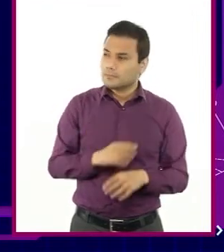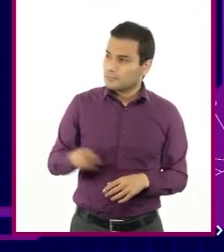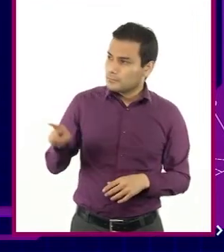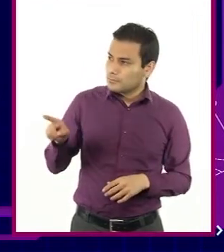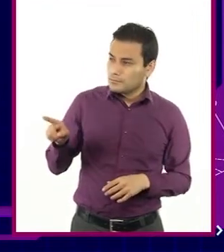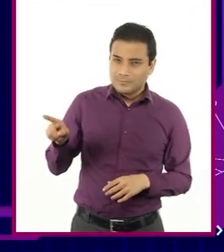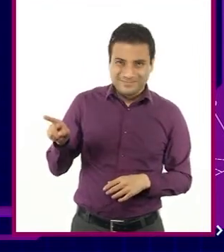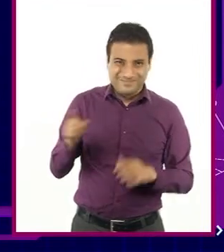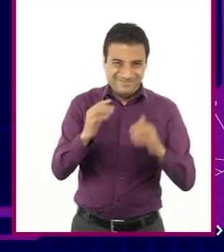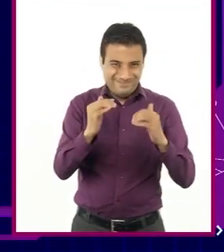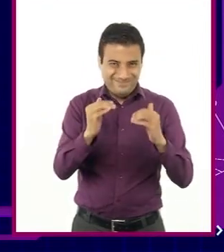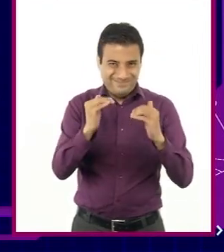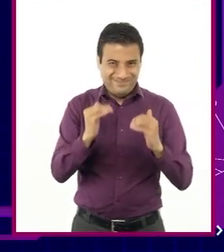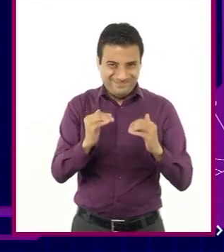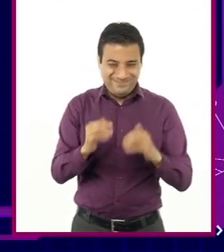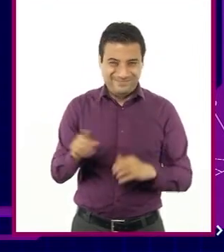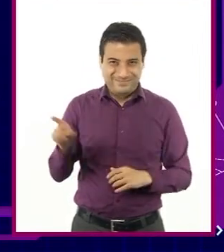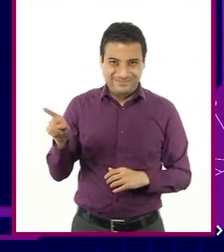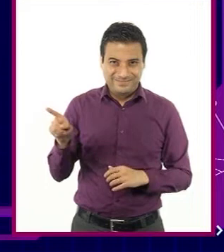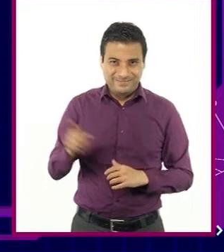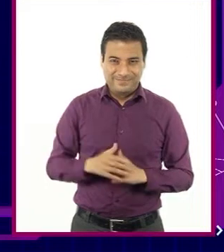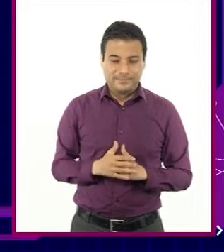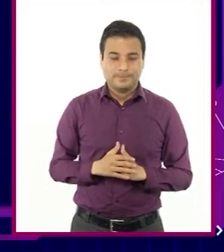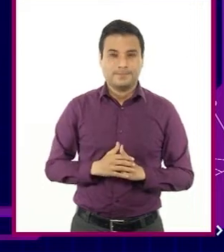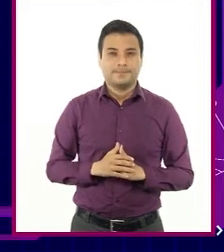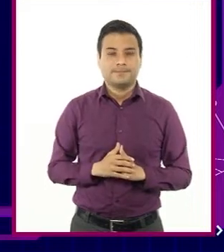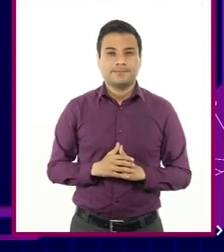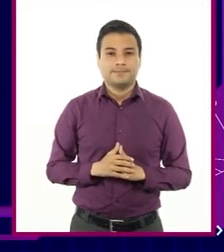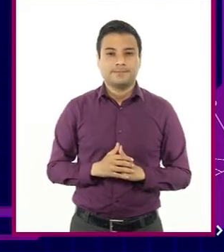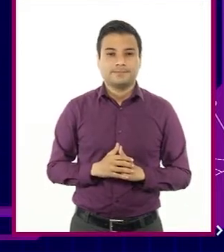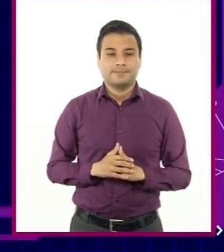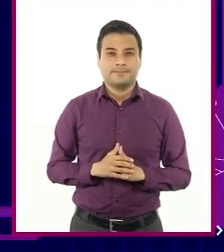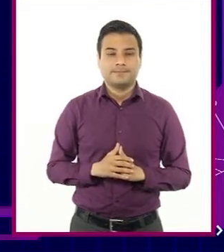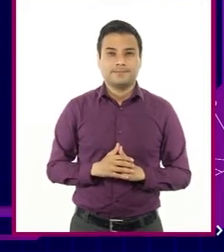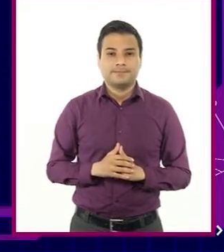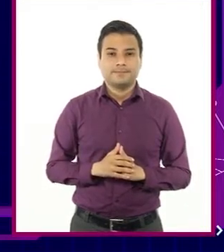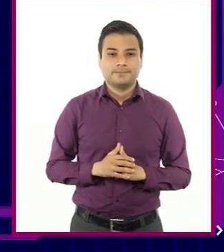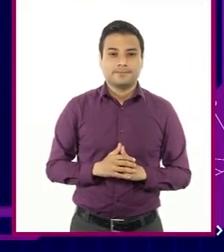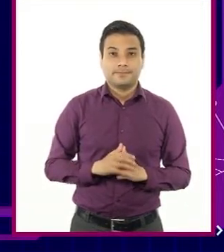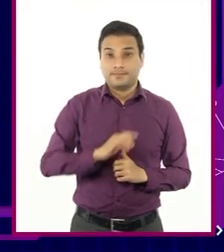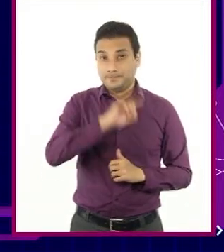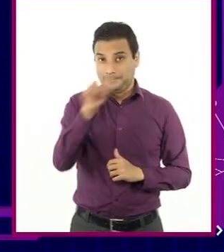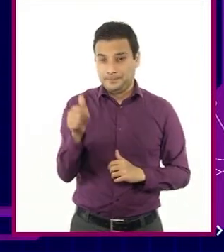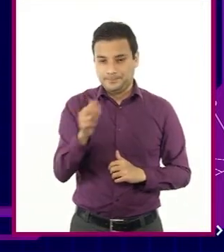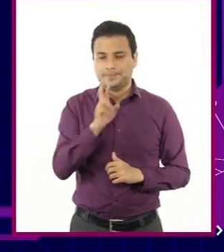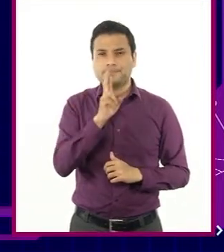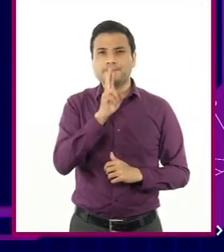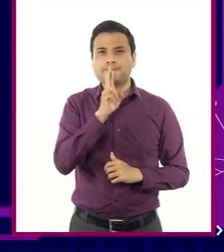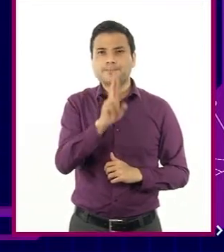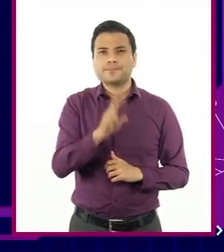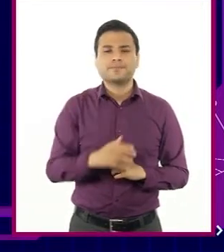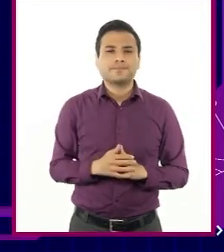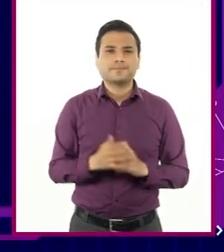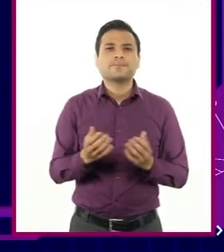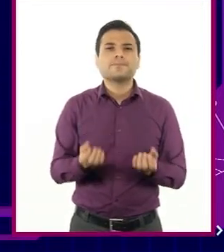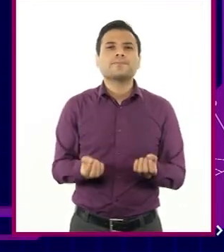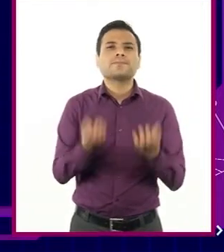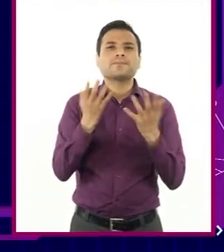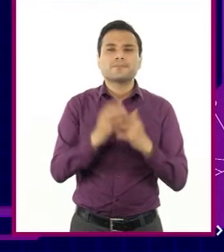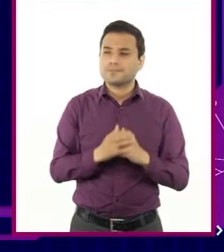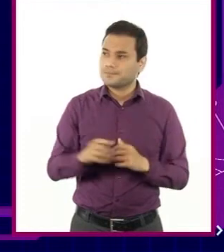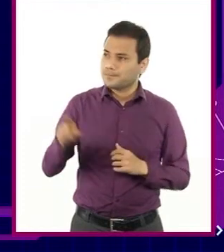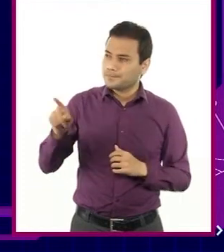10.058.4 metros entre 1. De aquí se obtiene que 33.000 pies equivalen